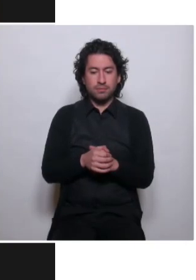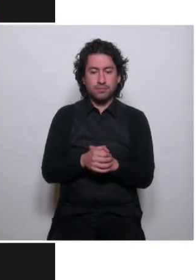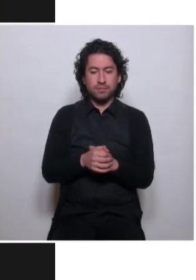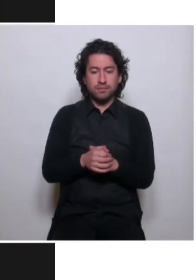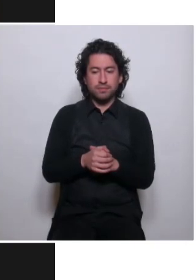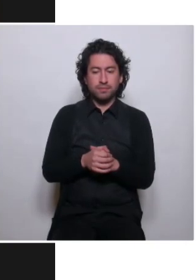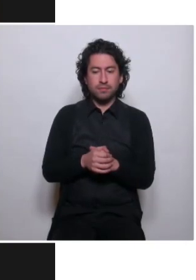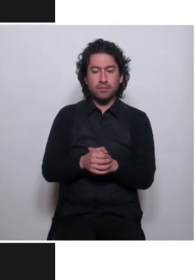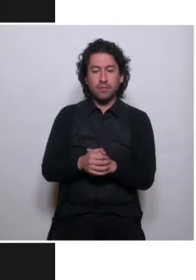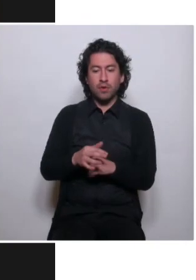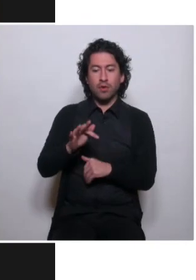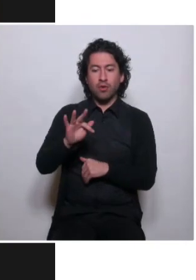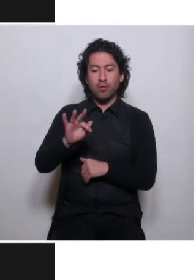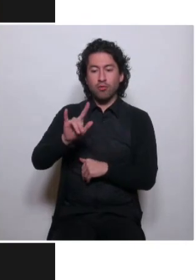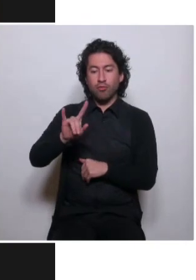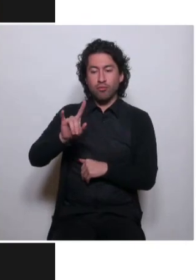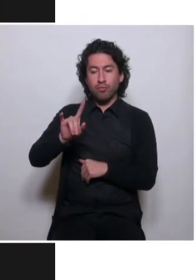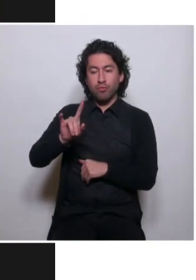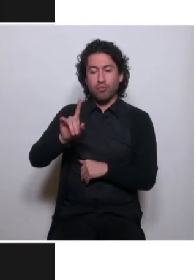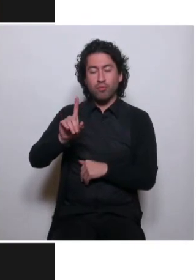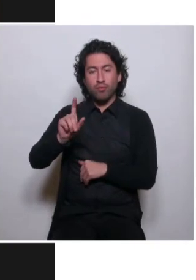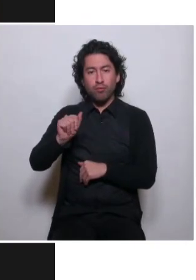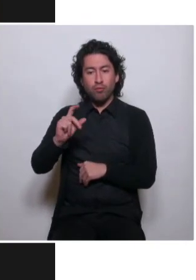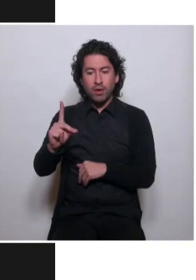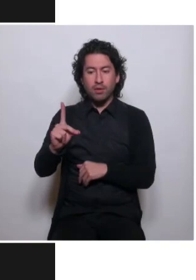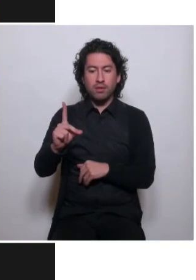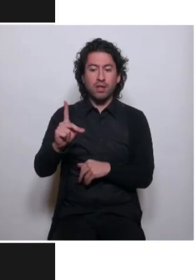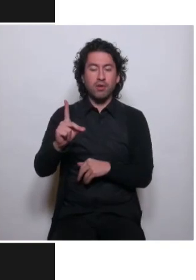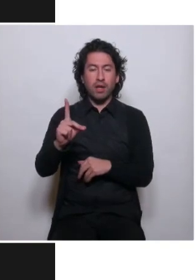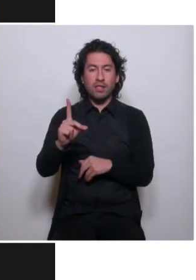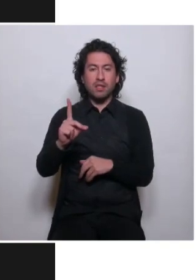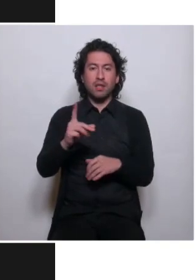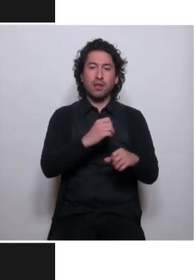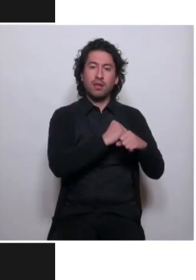Señor Fuad Chaín. En contra, señor secretario.